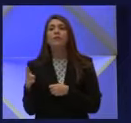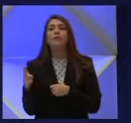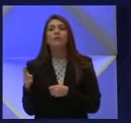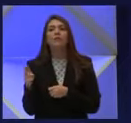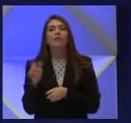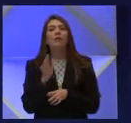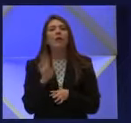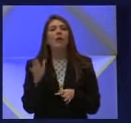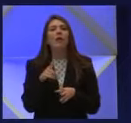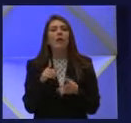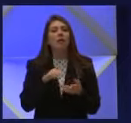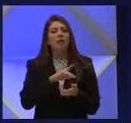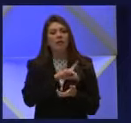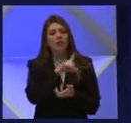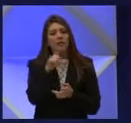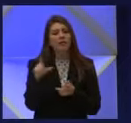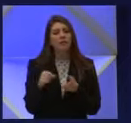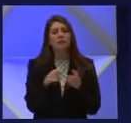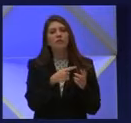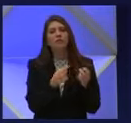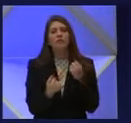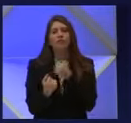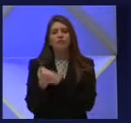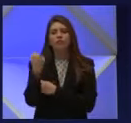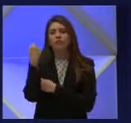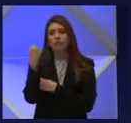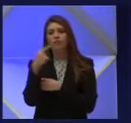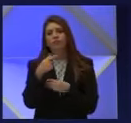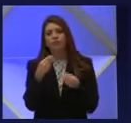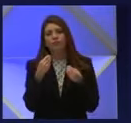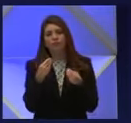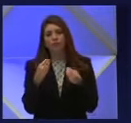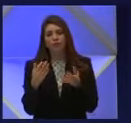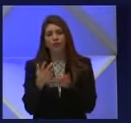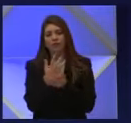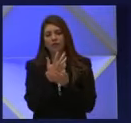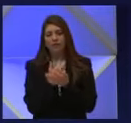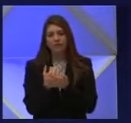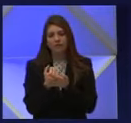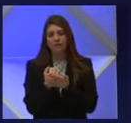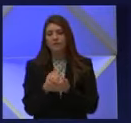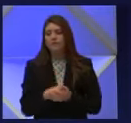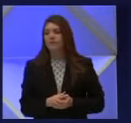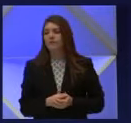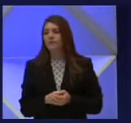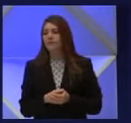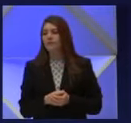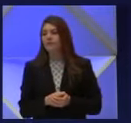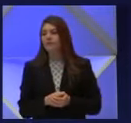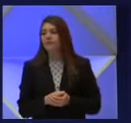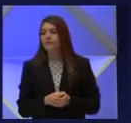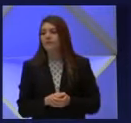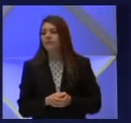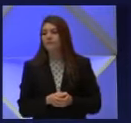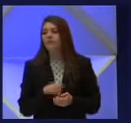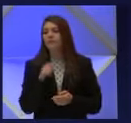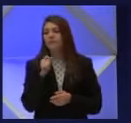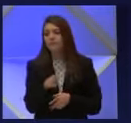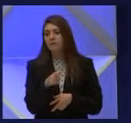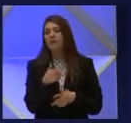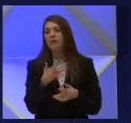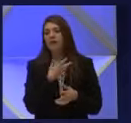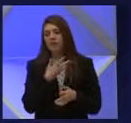ganando muchísimo mercado y como veremos al final también se siguen cometiendo algunos